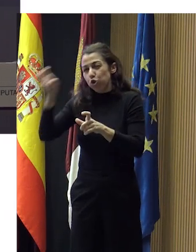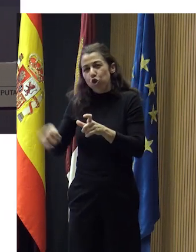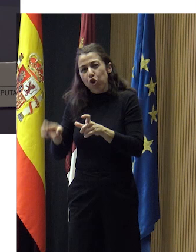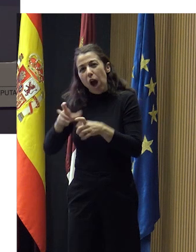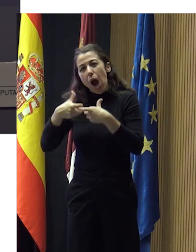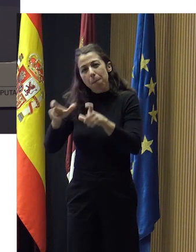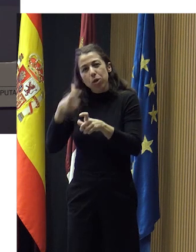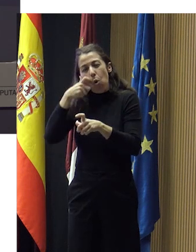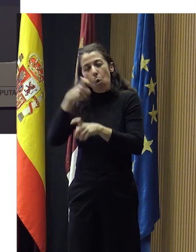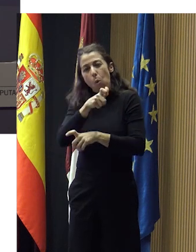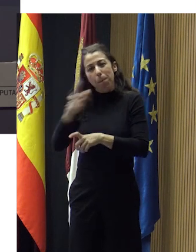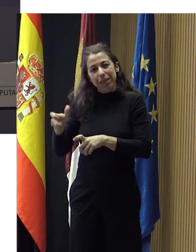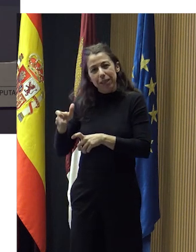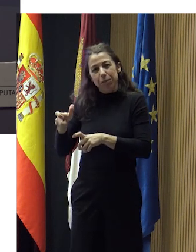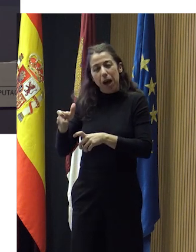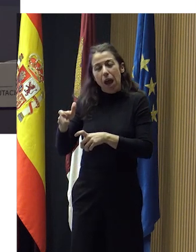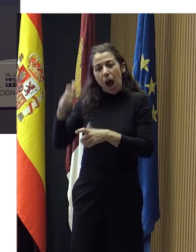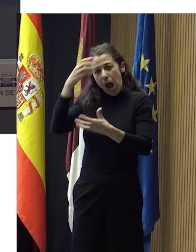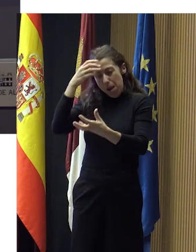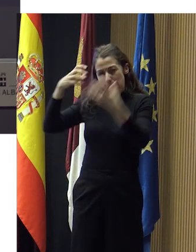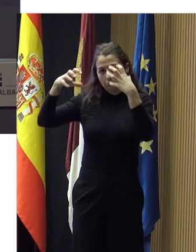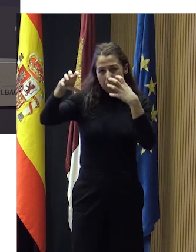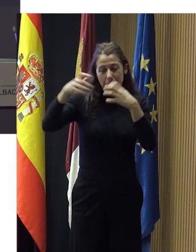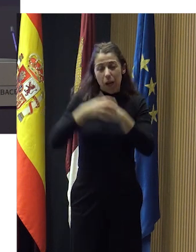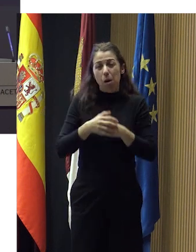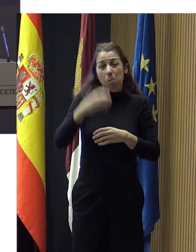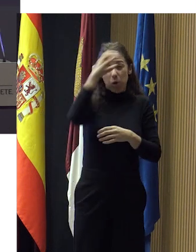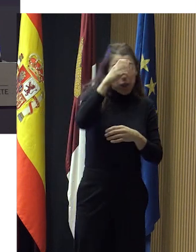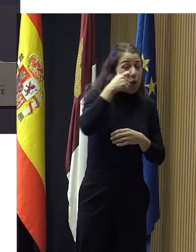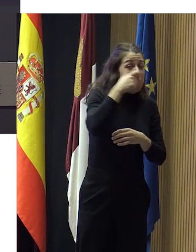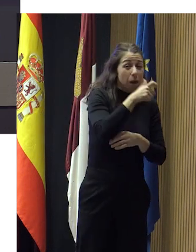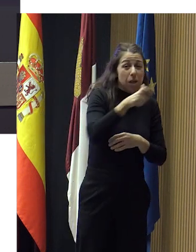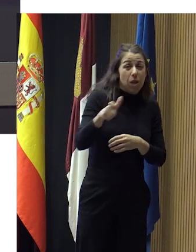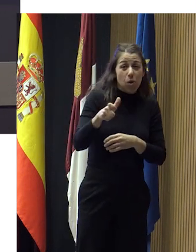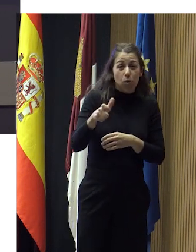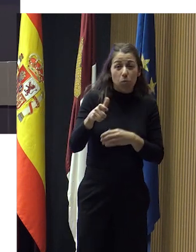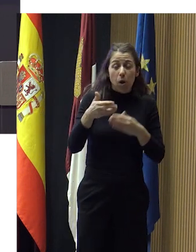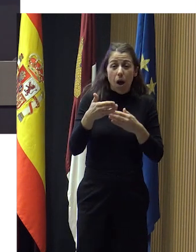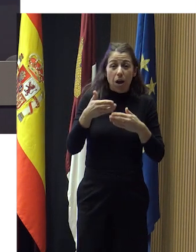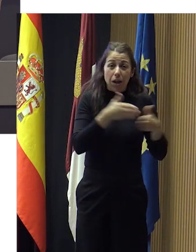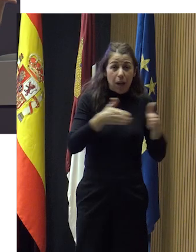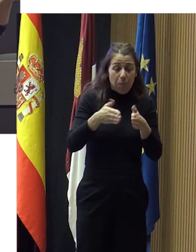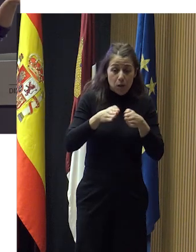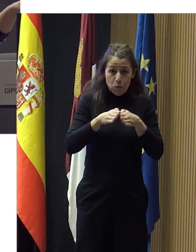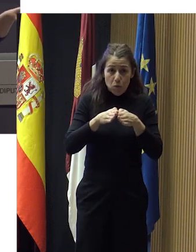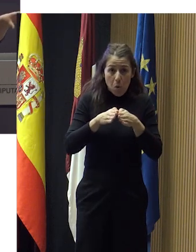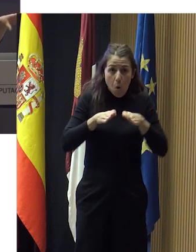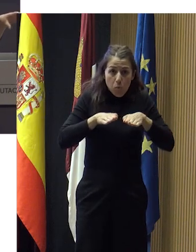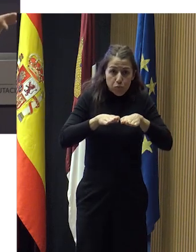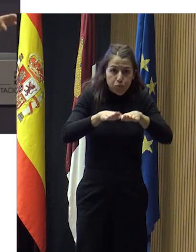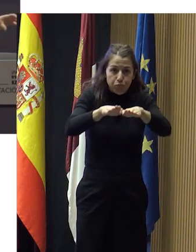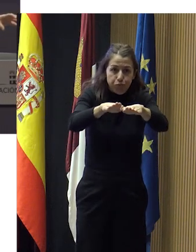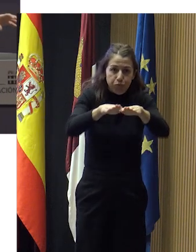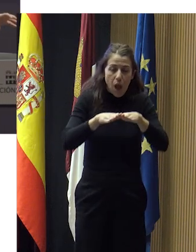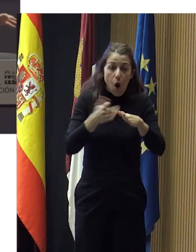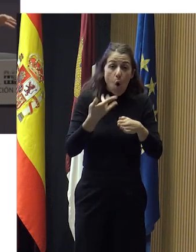humana, más empática, más de apoyo, ¿no? Porque ciencia y humanización pues, son caminos paralelos, pero no son caminos independientes. Uno tiene